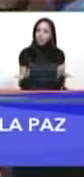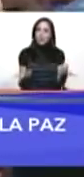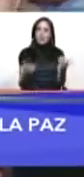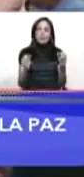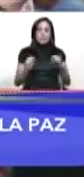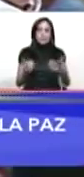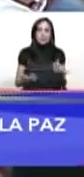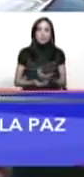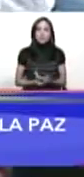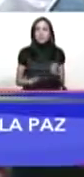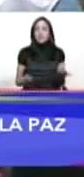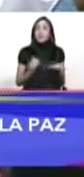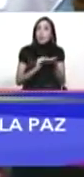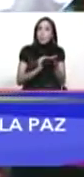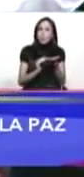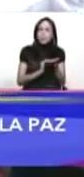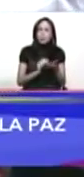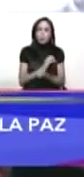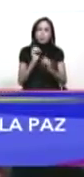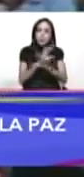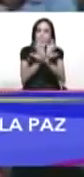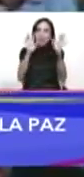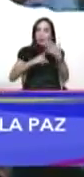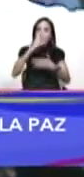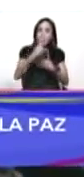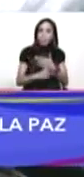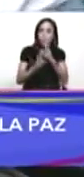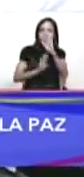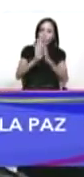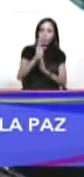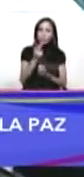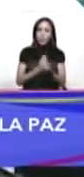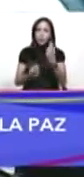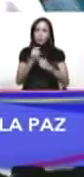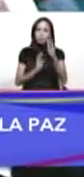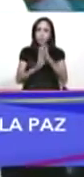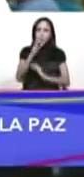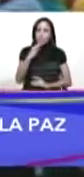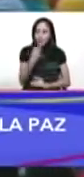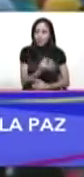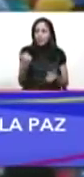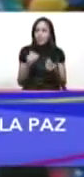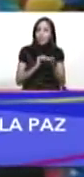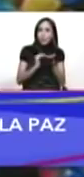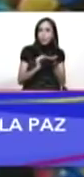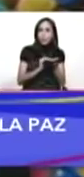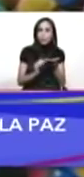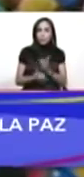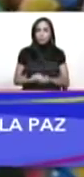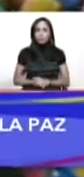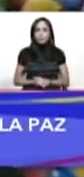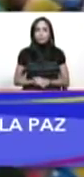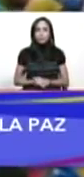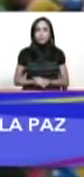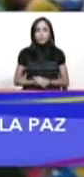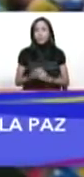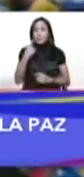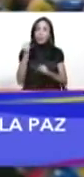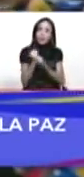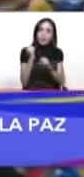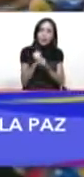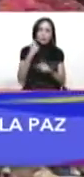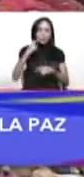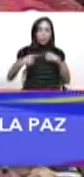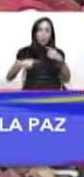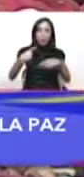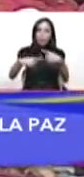que tenemos que derrotar con el programa de recuperación, crecimiento y prosperidad. Es verdad. Y estamos trabajando todos los